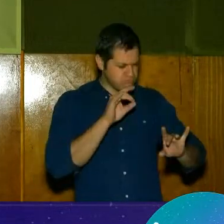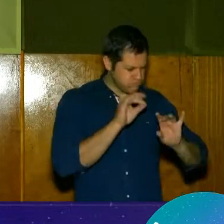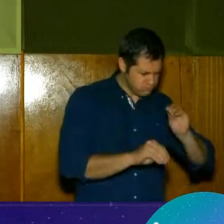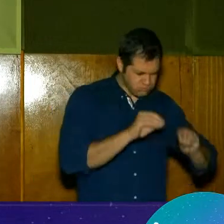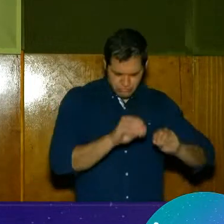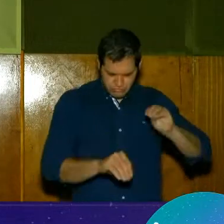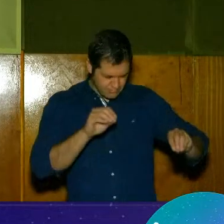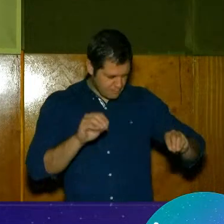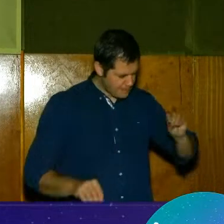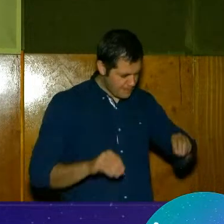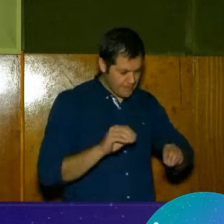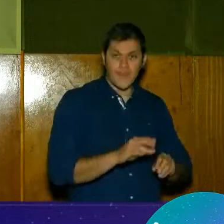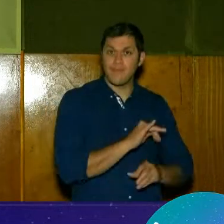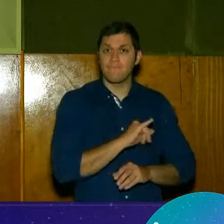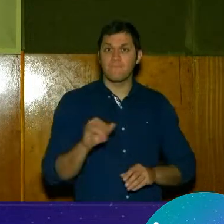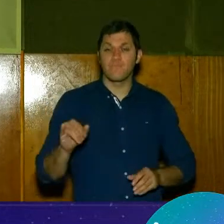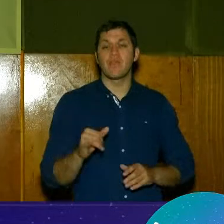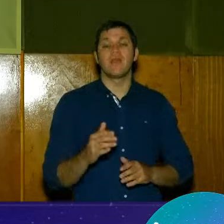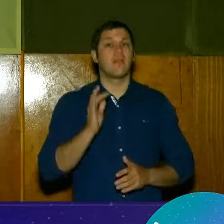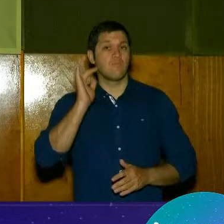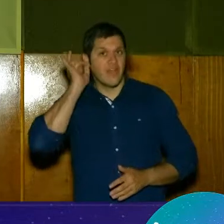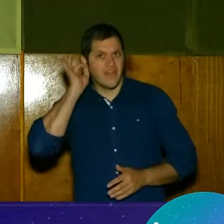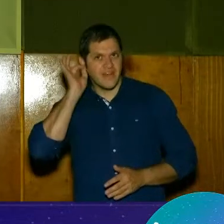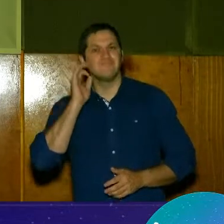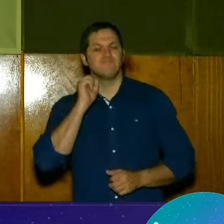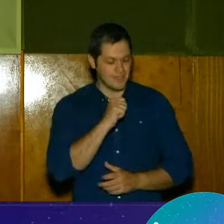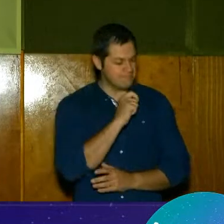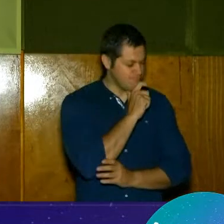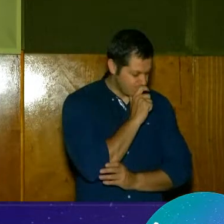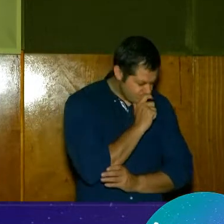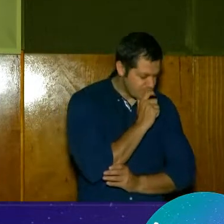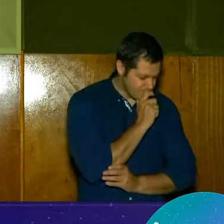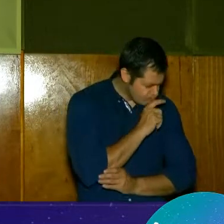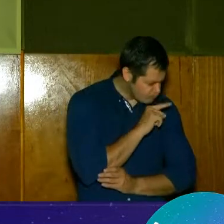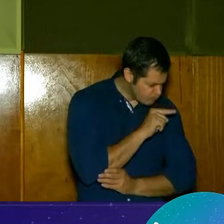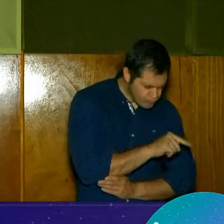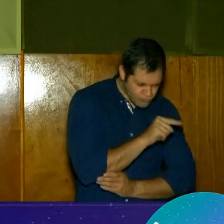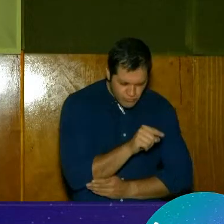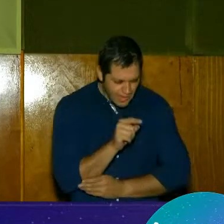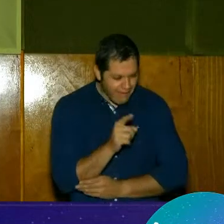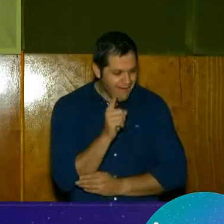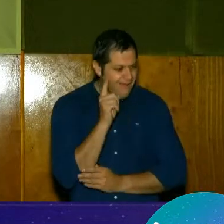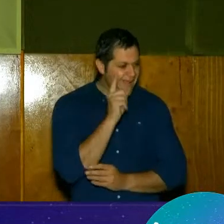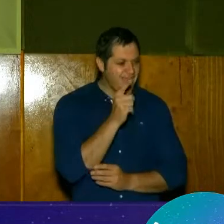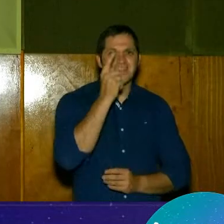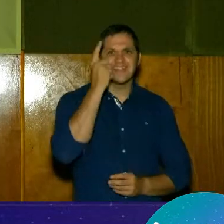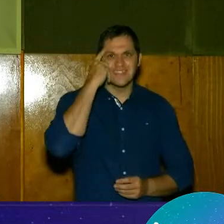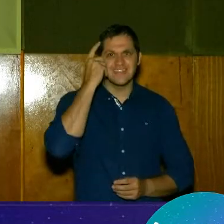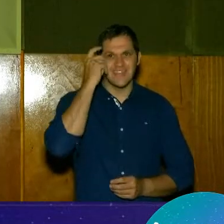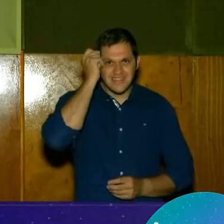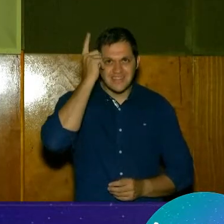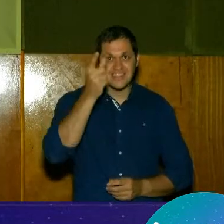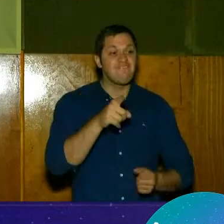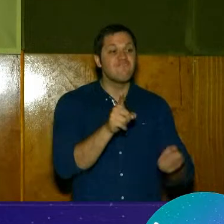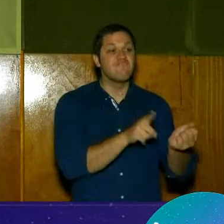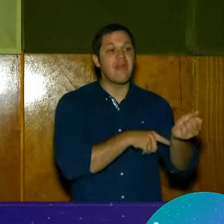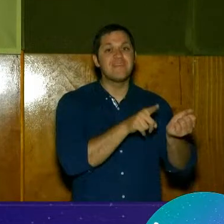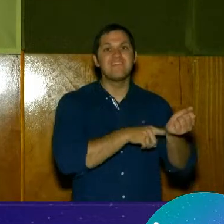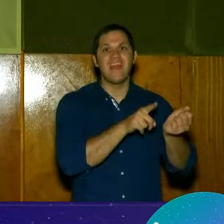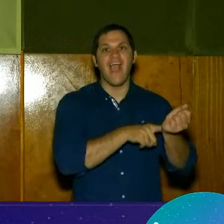el cielo y también empezó una clasificación de estrellas estos trabajos con todas estas